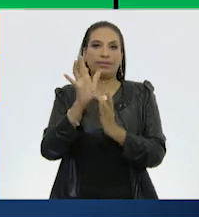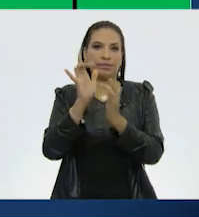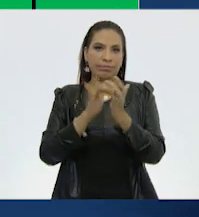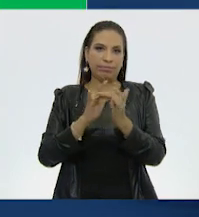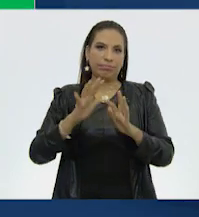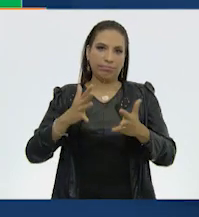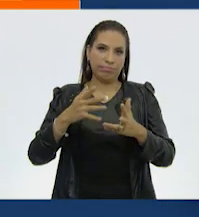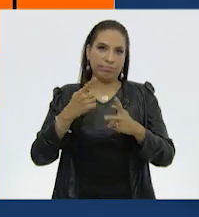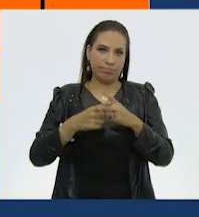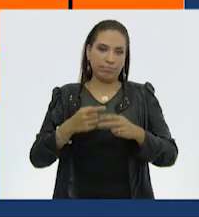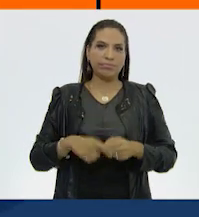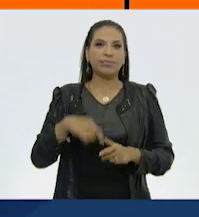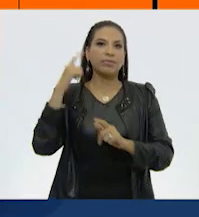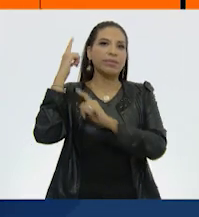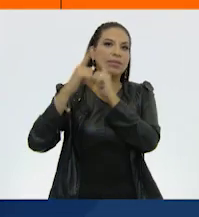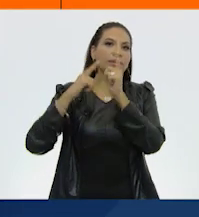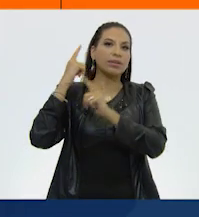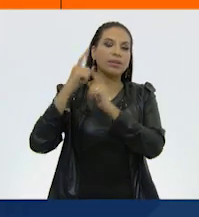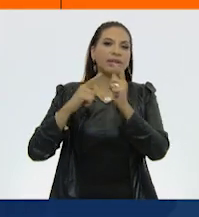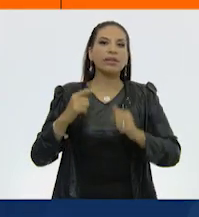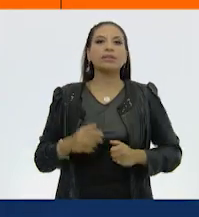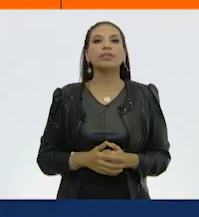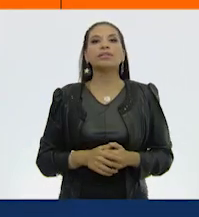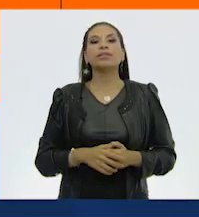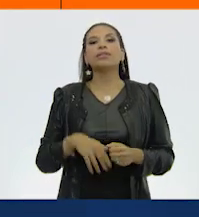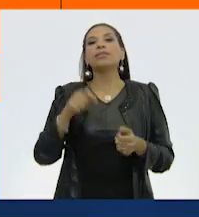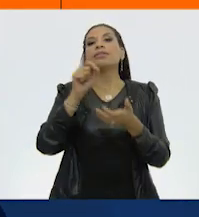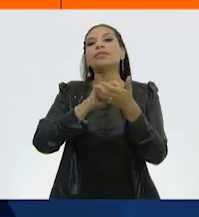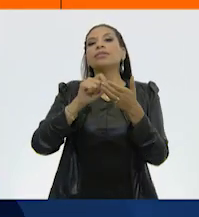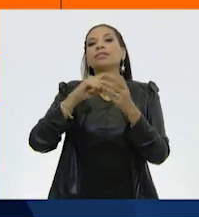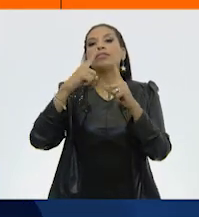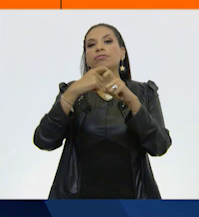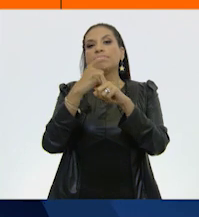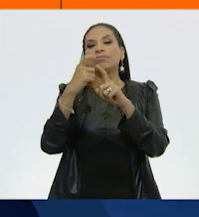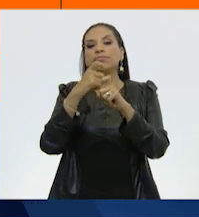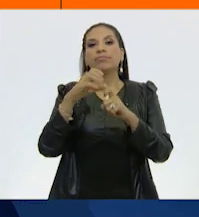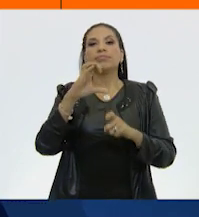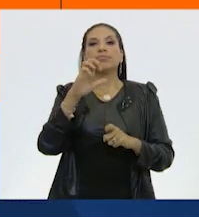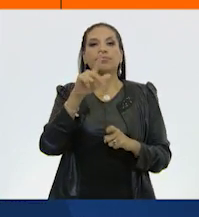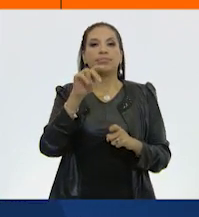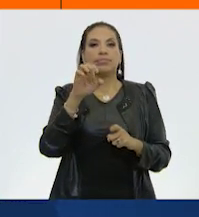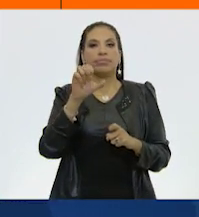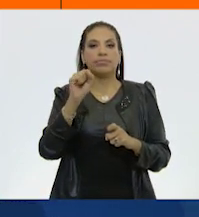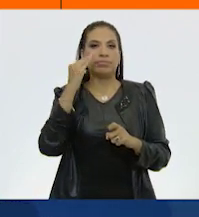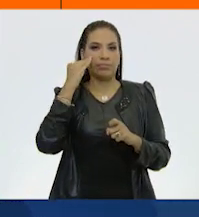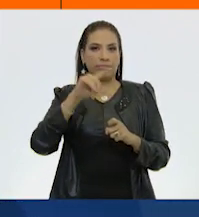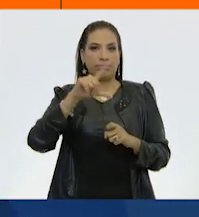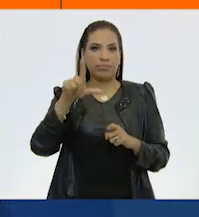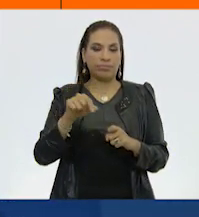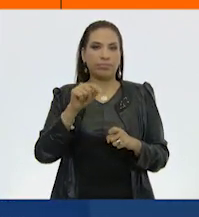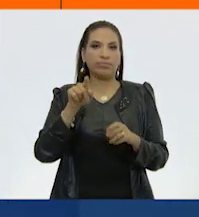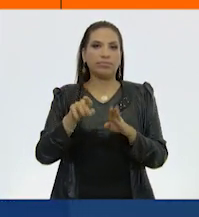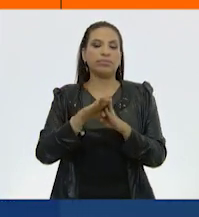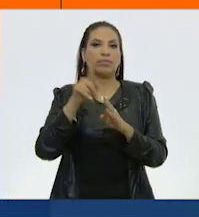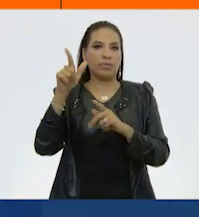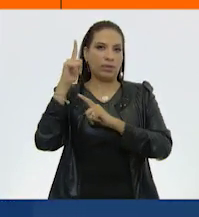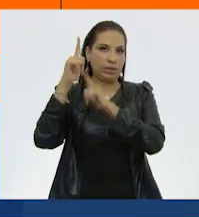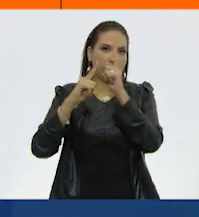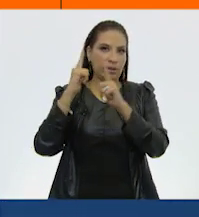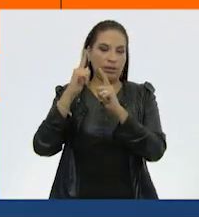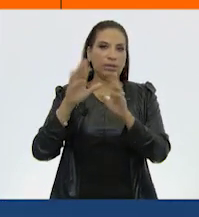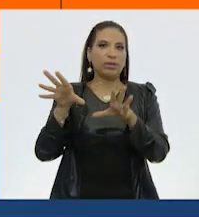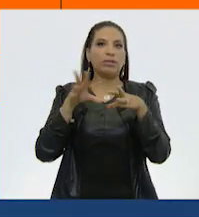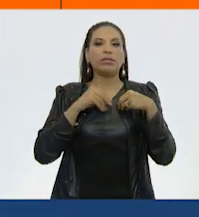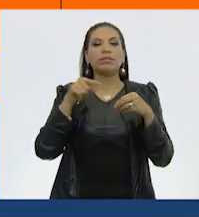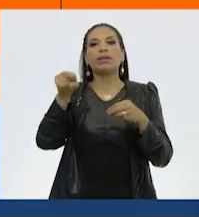aproximadamente. Grecia, escritura jeroglíficos cretenses. Tiempo después, el alfabeto griego fue adoptado